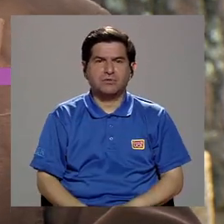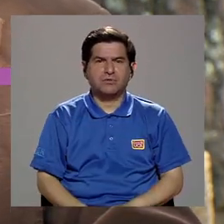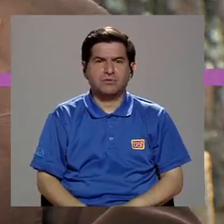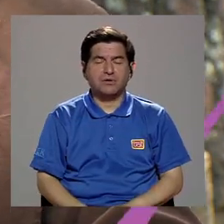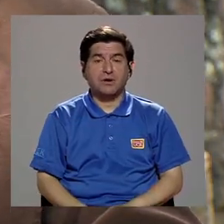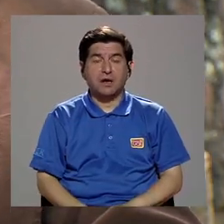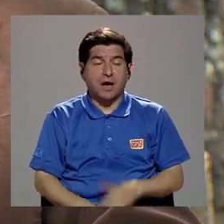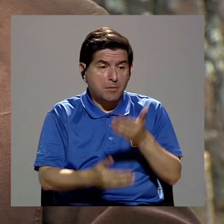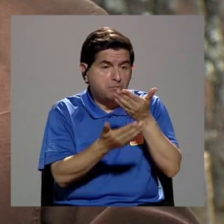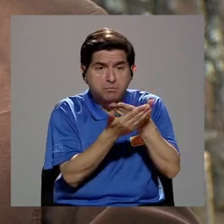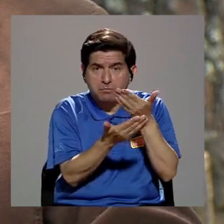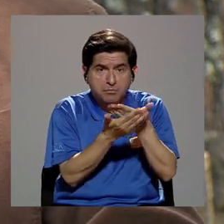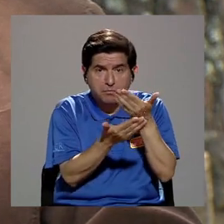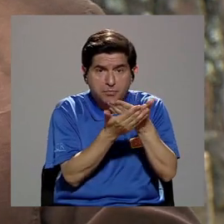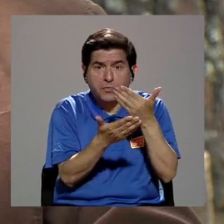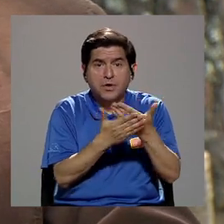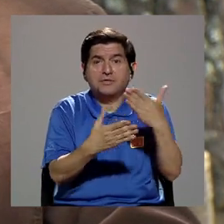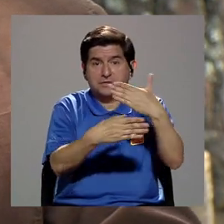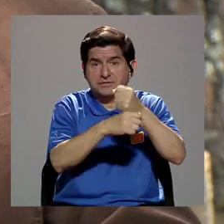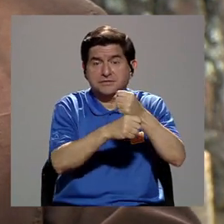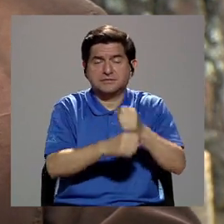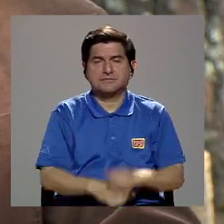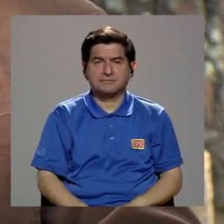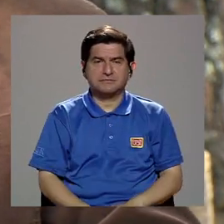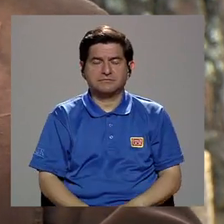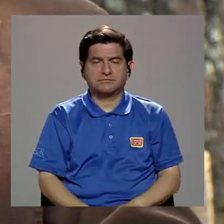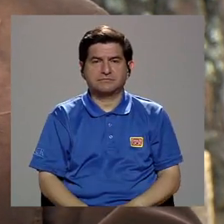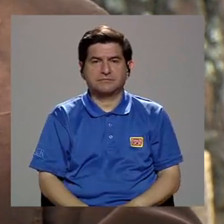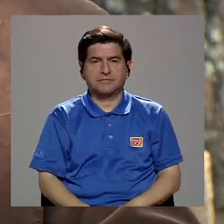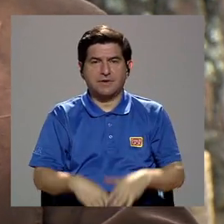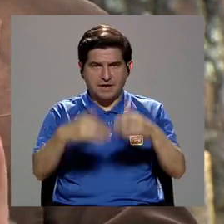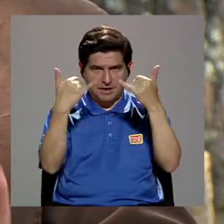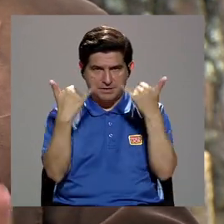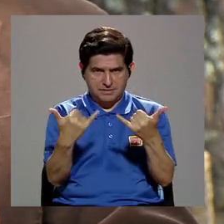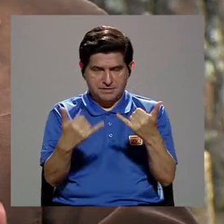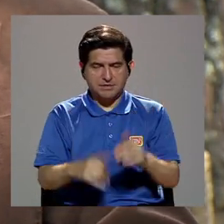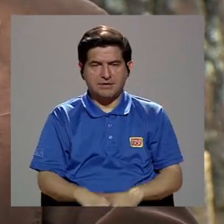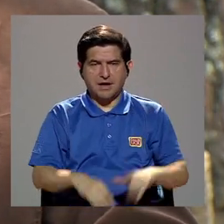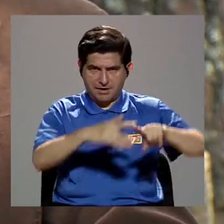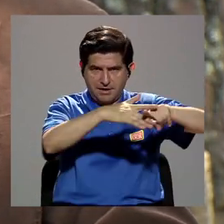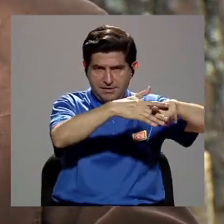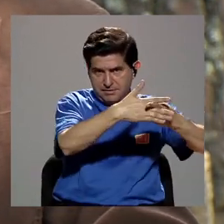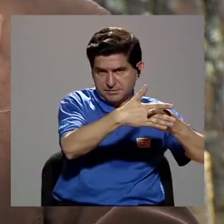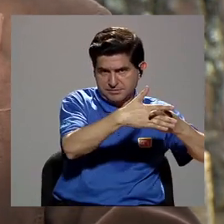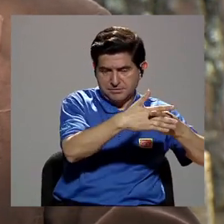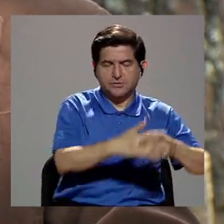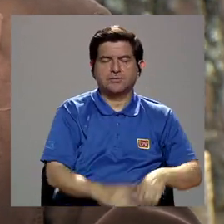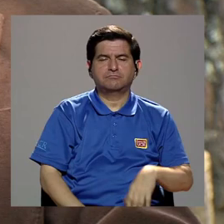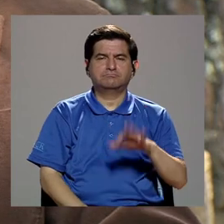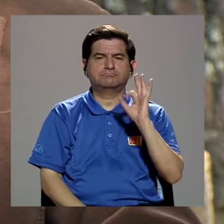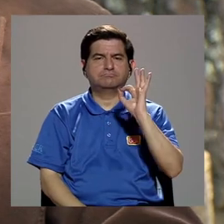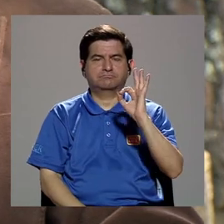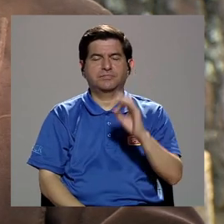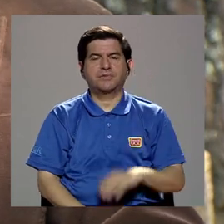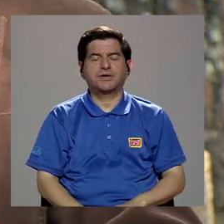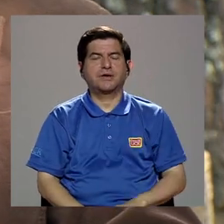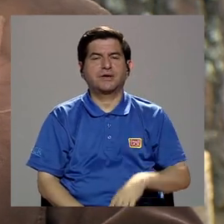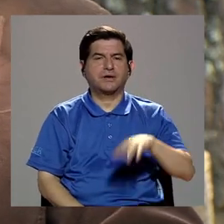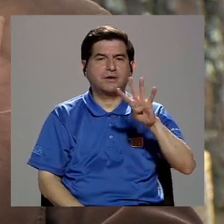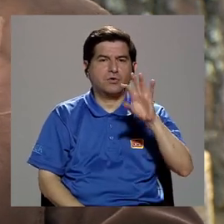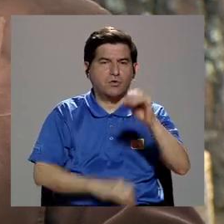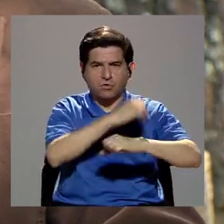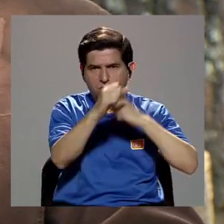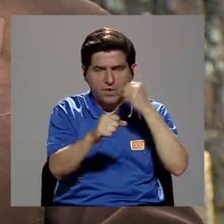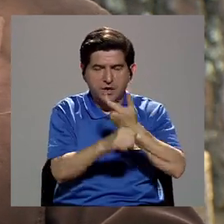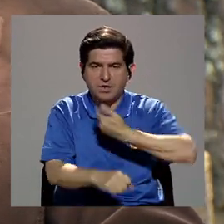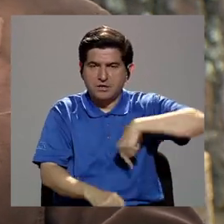chequeo que tenemos que procurar. Una vez que tengamos ese el punto de partida, ok, a partir de los